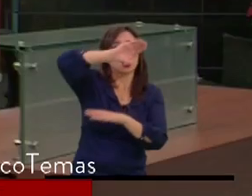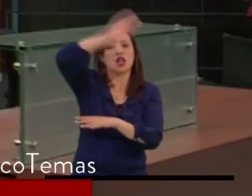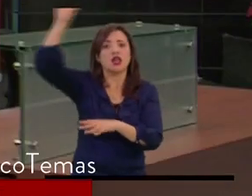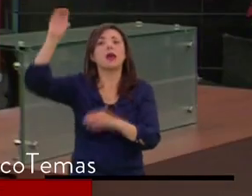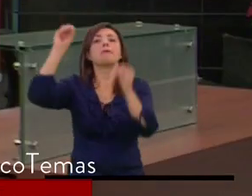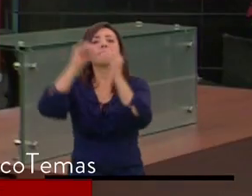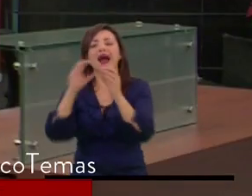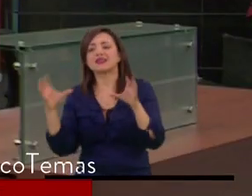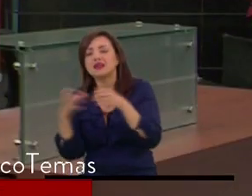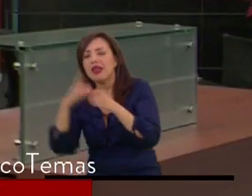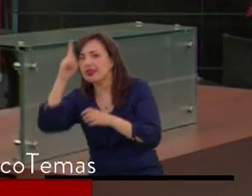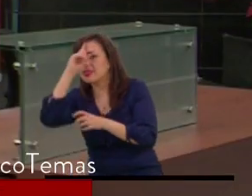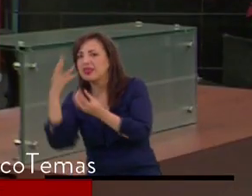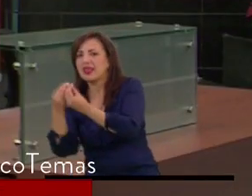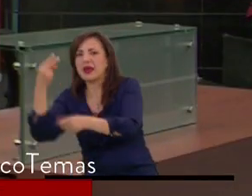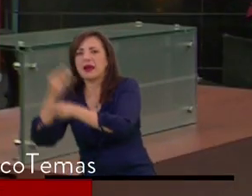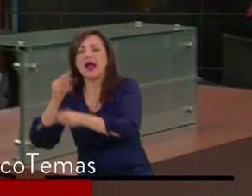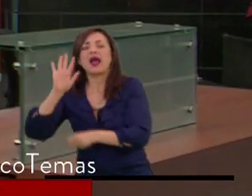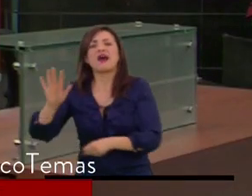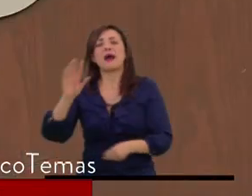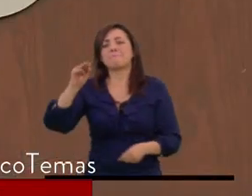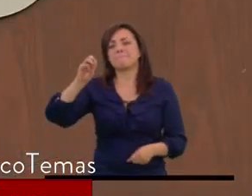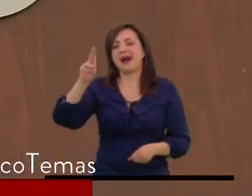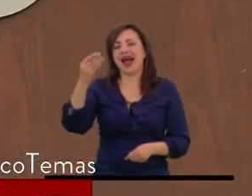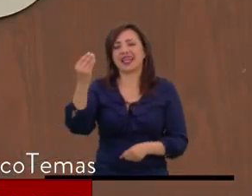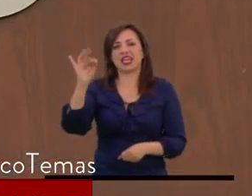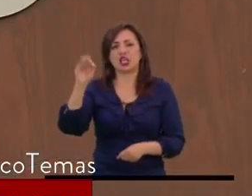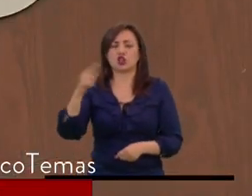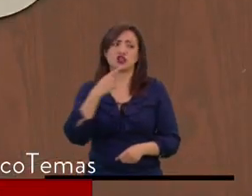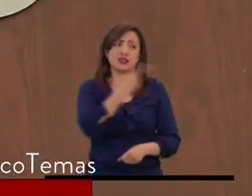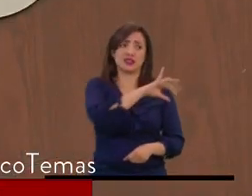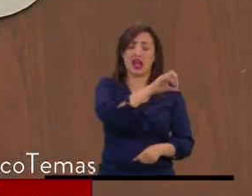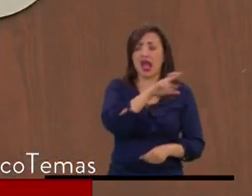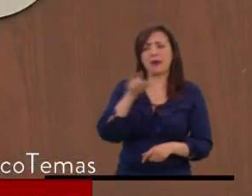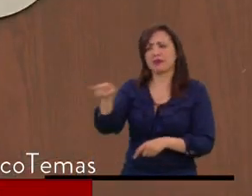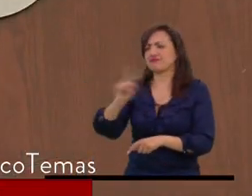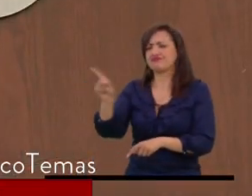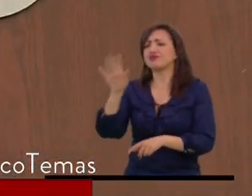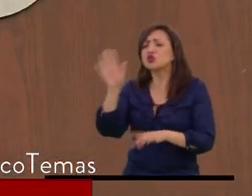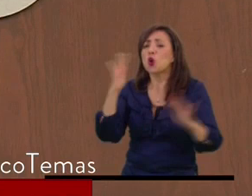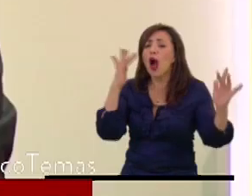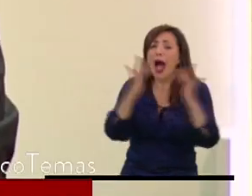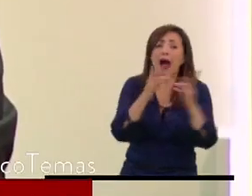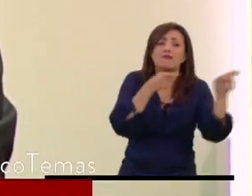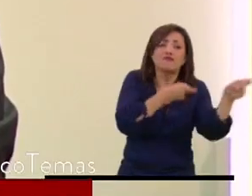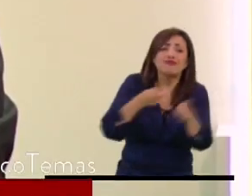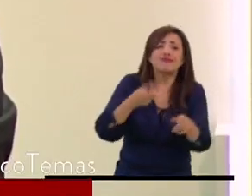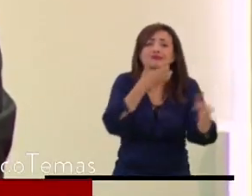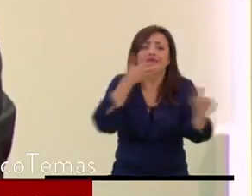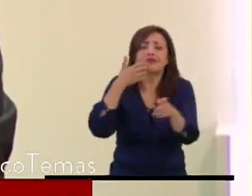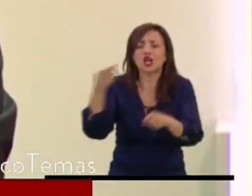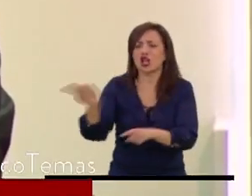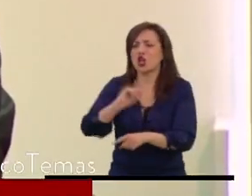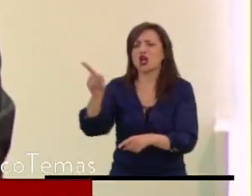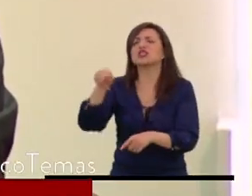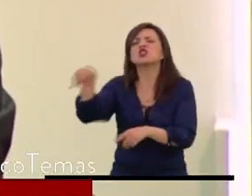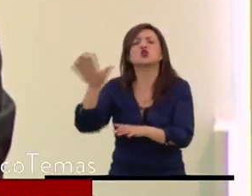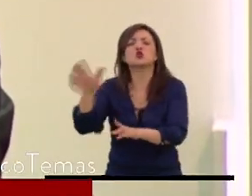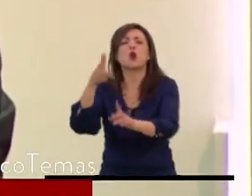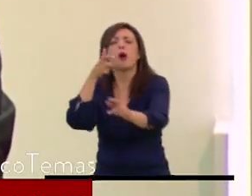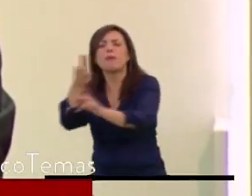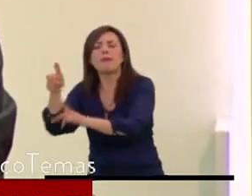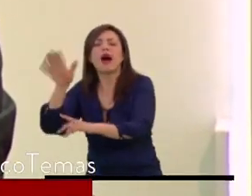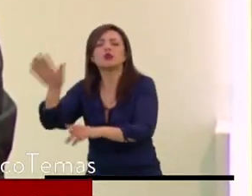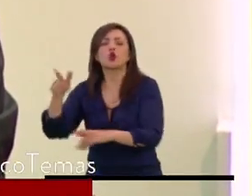alias Marquitos Figueroa. Para la JEP son delitos comunes en relación con el conflicto armado y que según ese tribunal fueron cometidos por